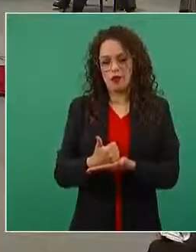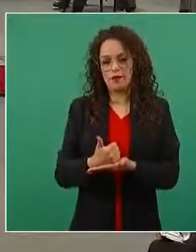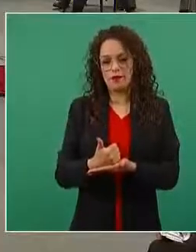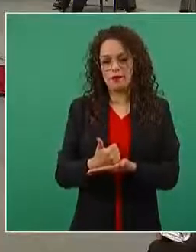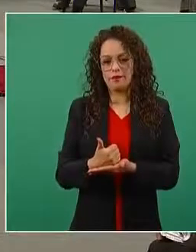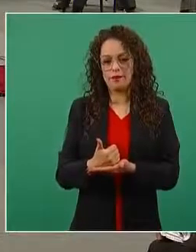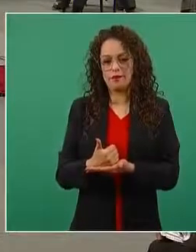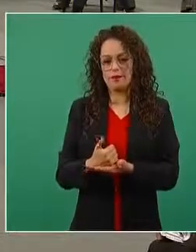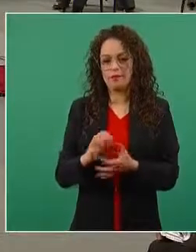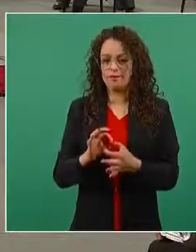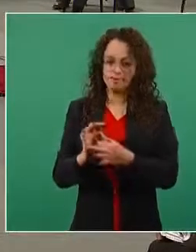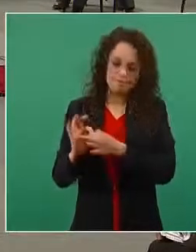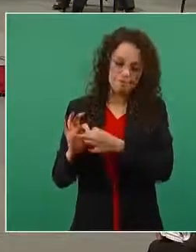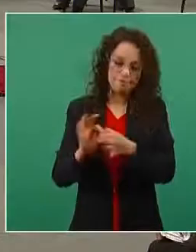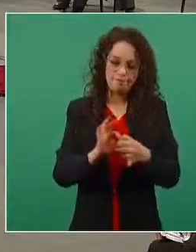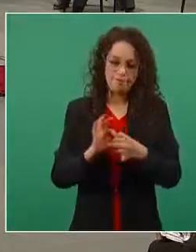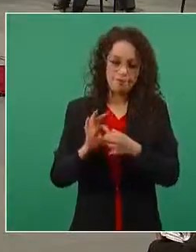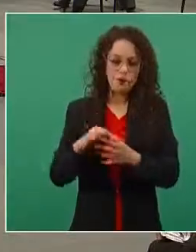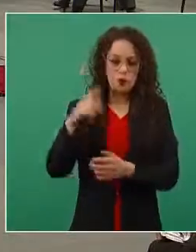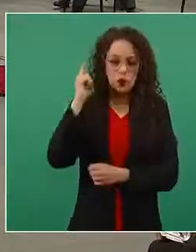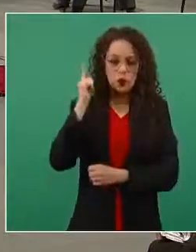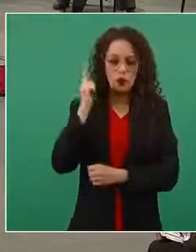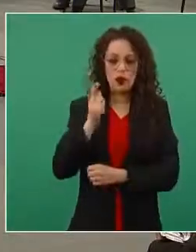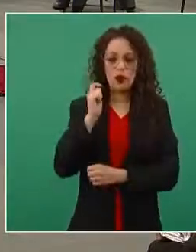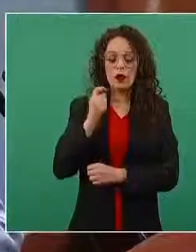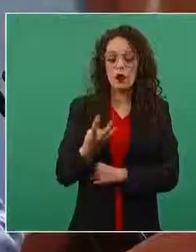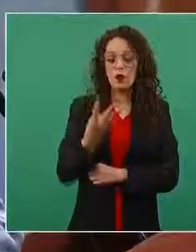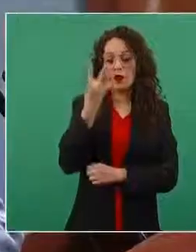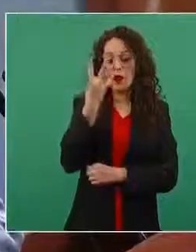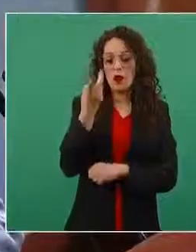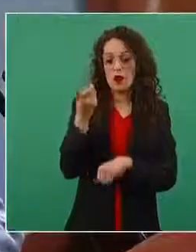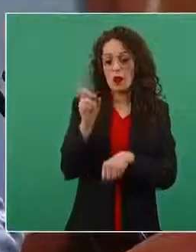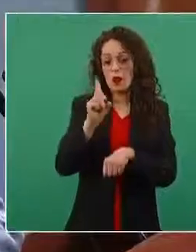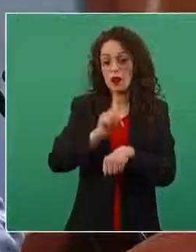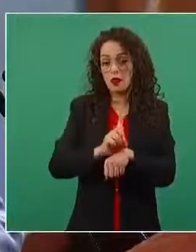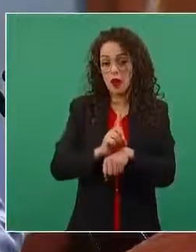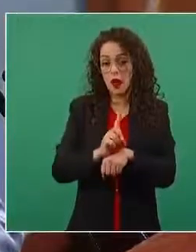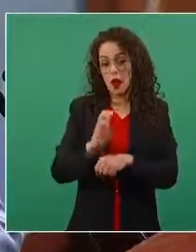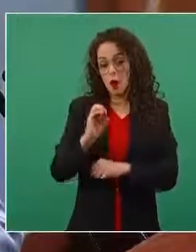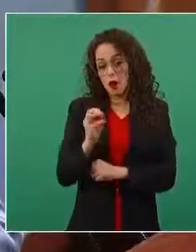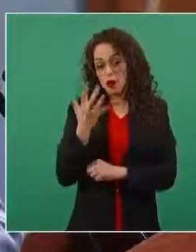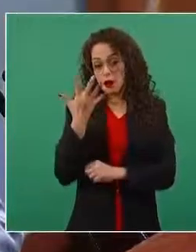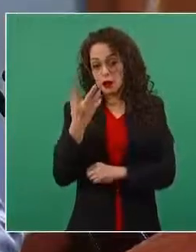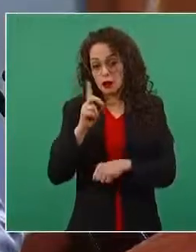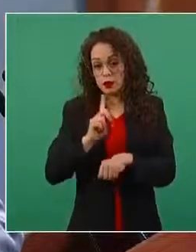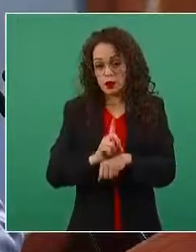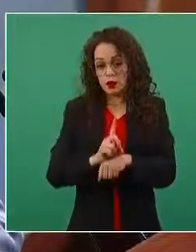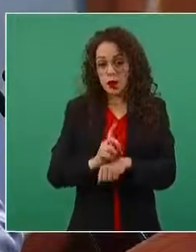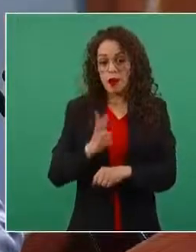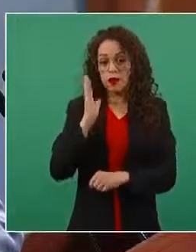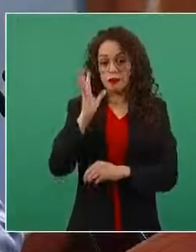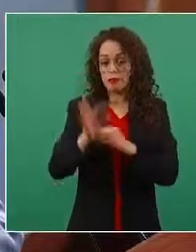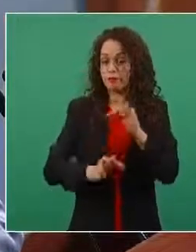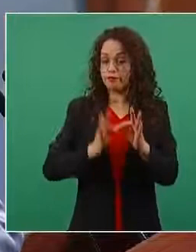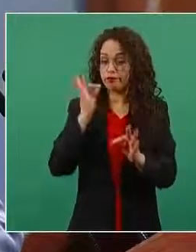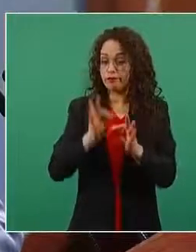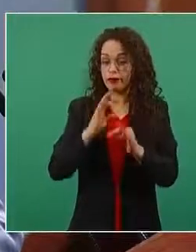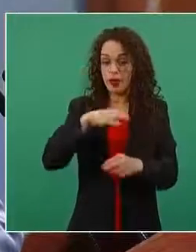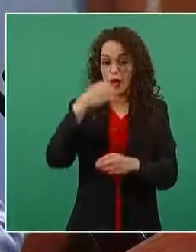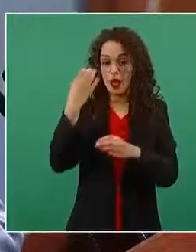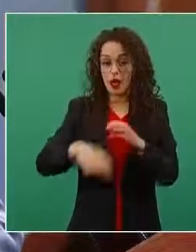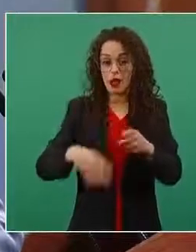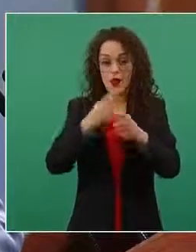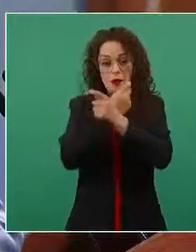en 4 días, a más tardar en 5, puedan terminar